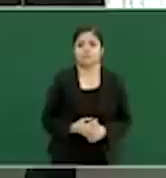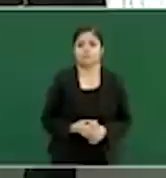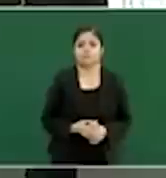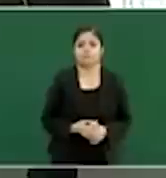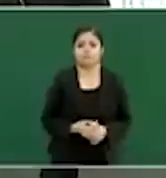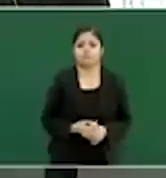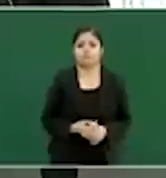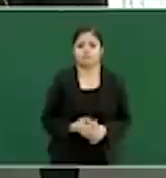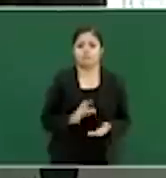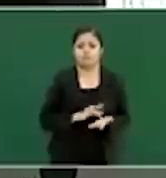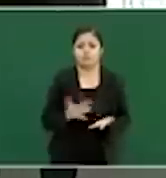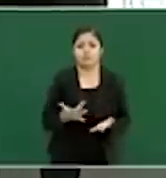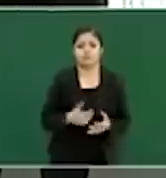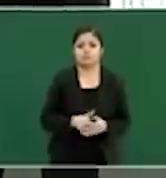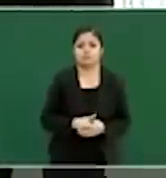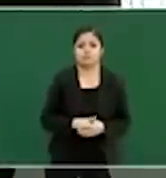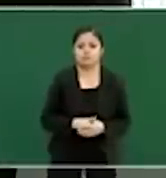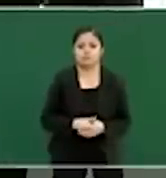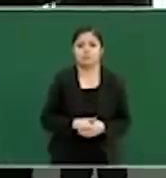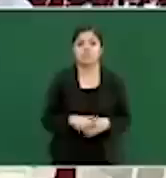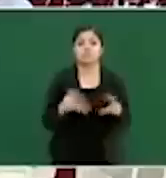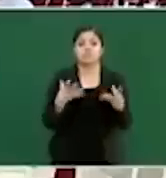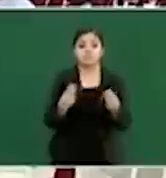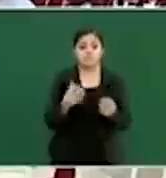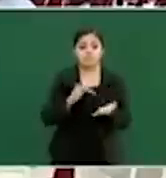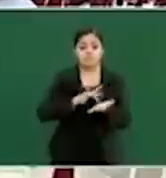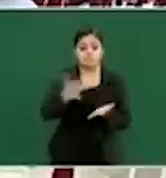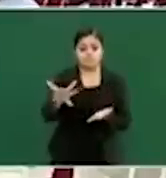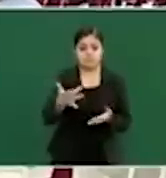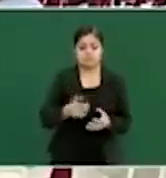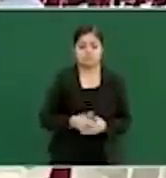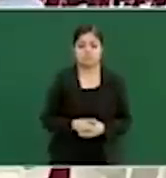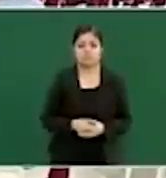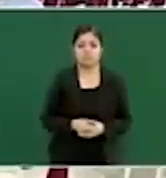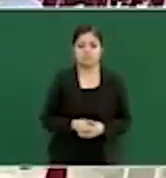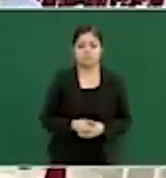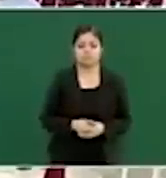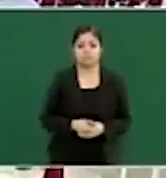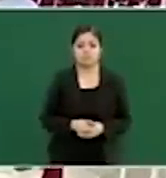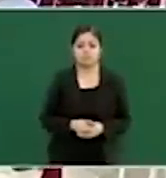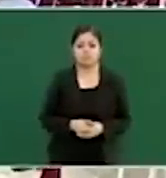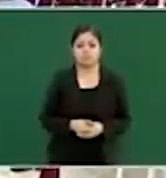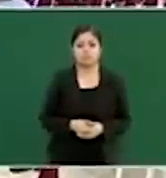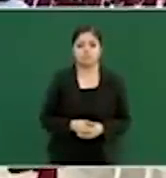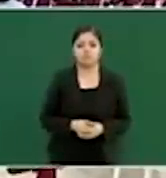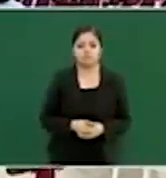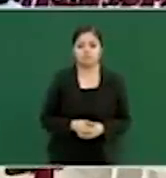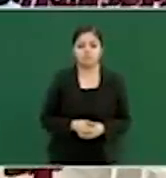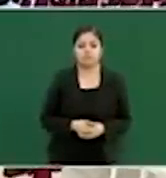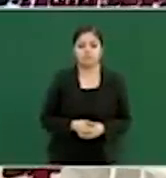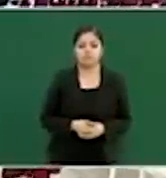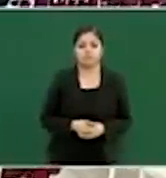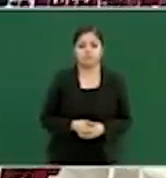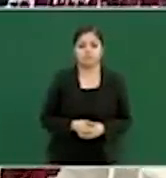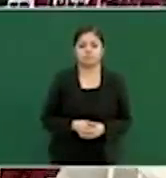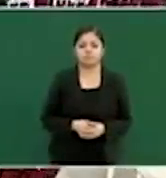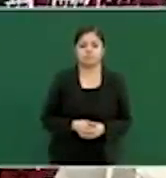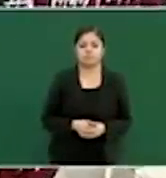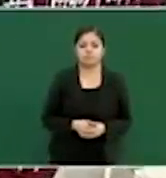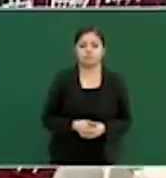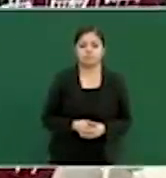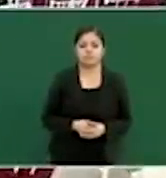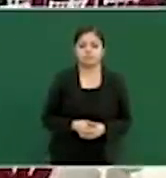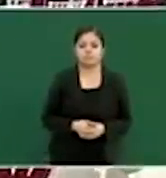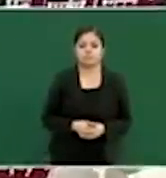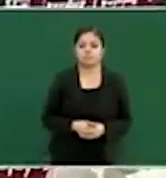Gracias y perdón. Muchas gracias. Buen día. ¿Cómo se va a trabajar para poder blindar que no